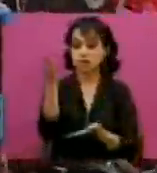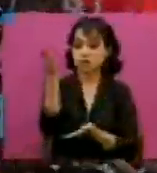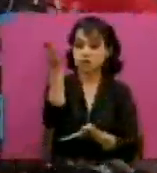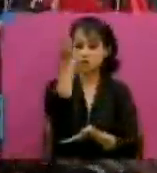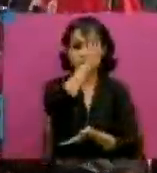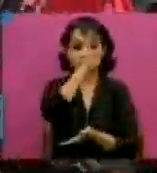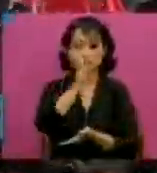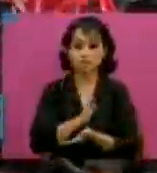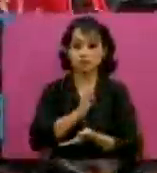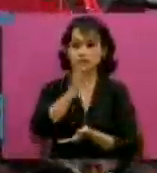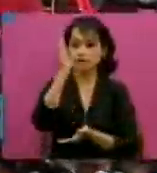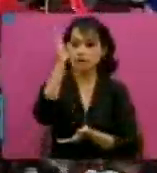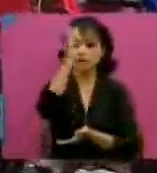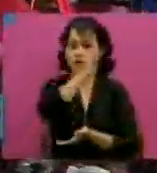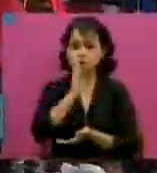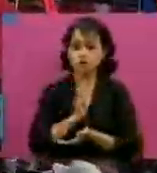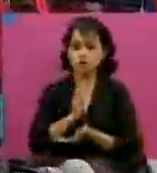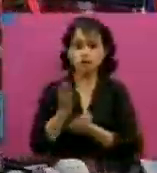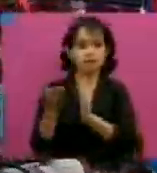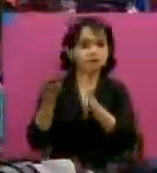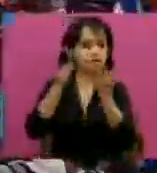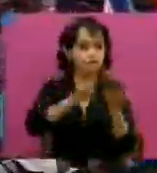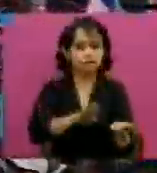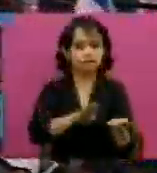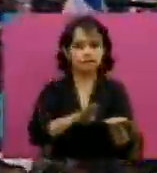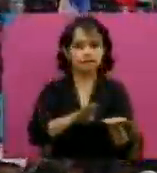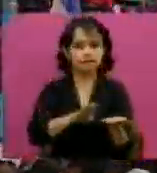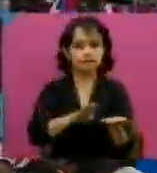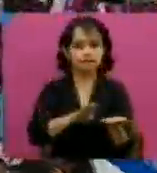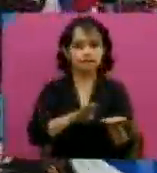es de los muertos que nunca mueren.